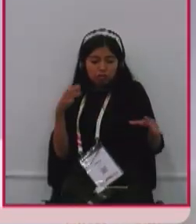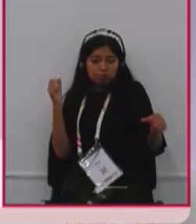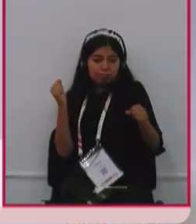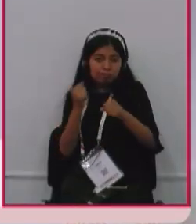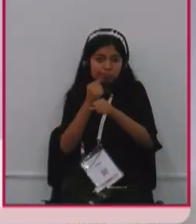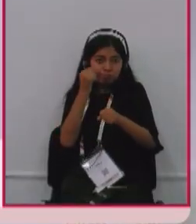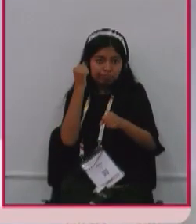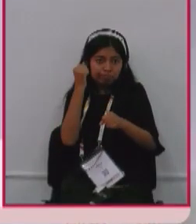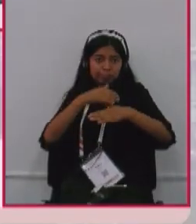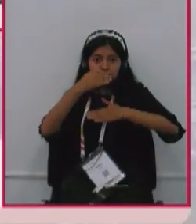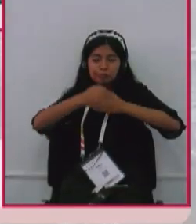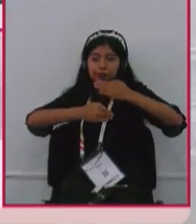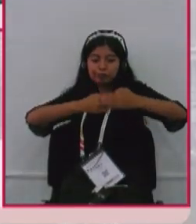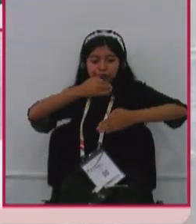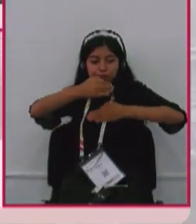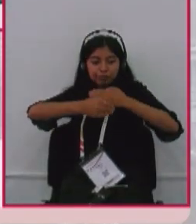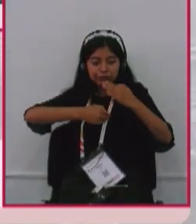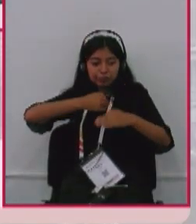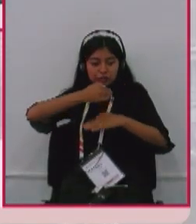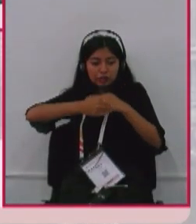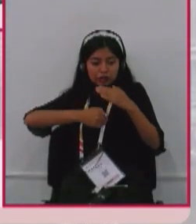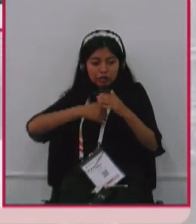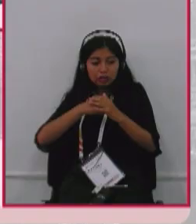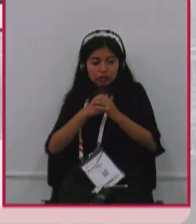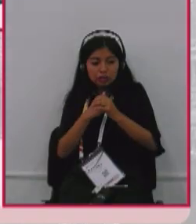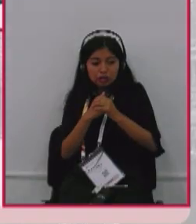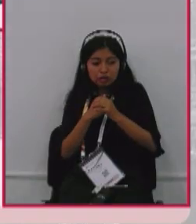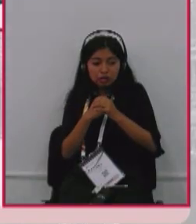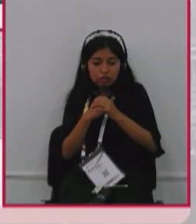un procedimiento que en el fondo es...